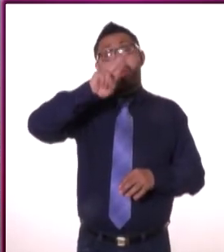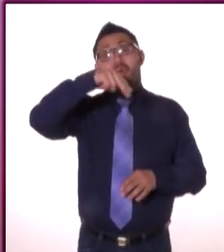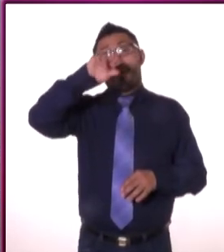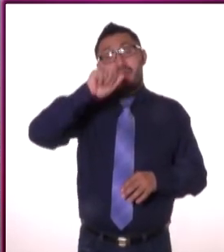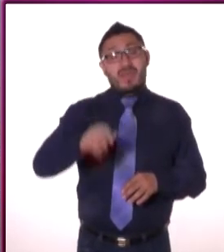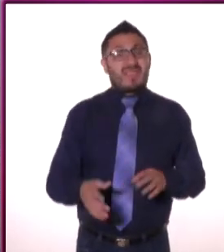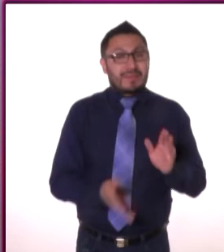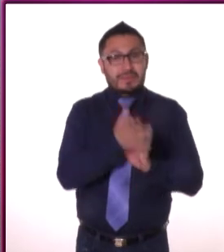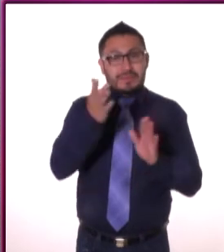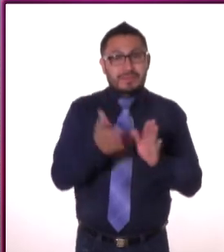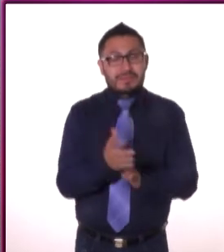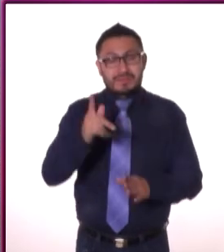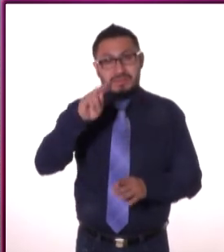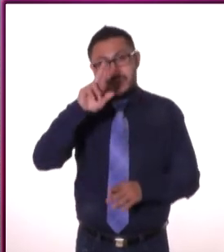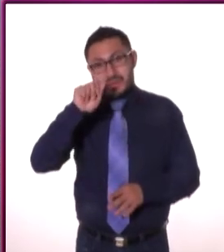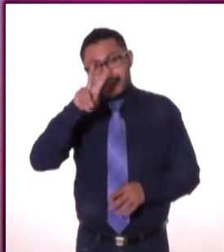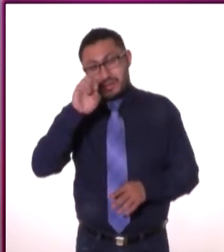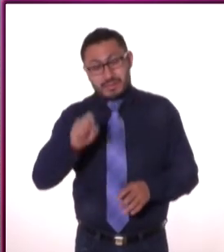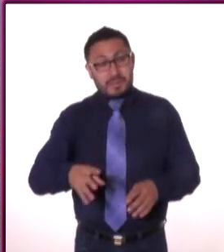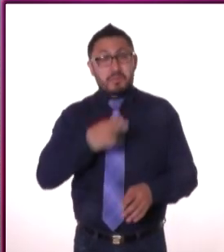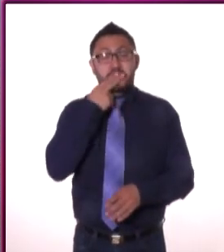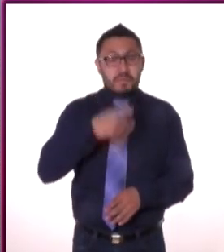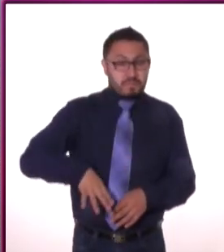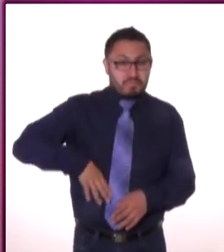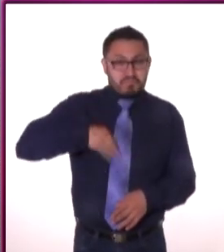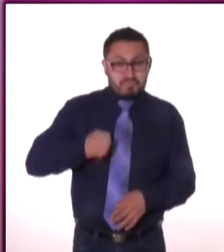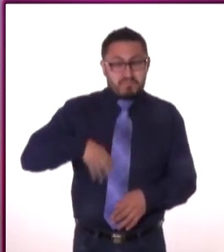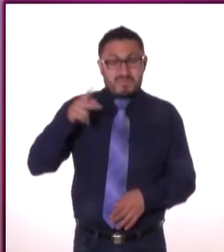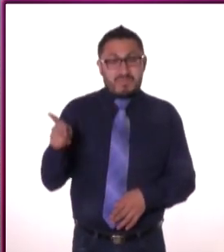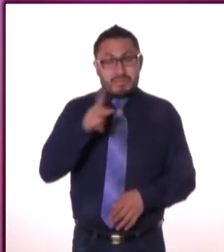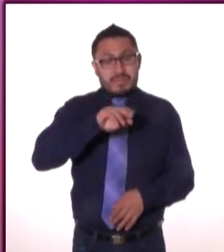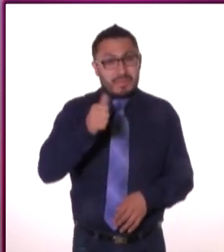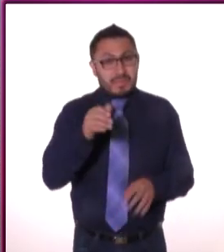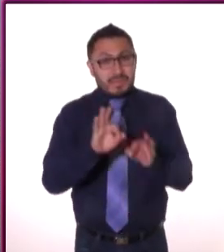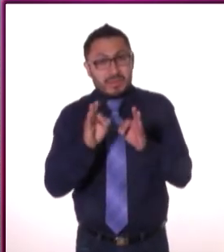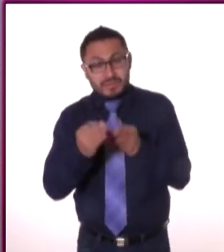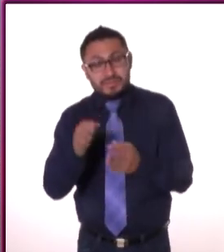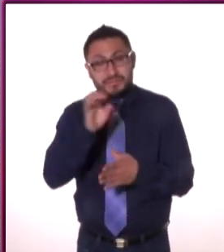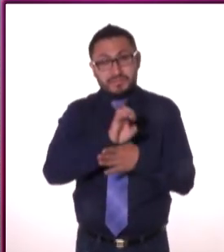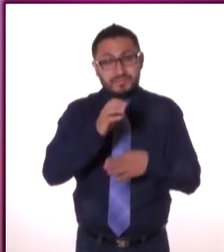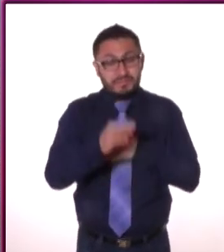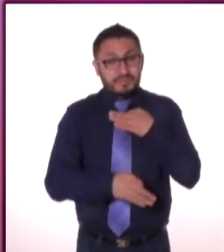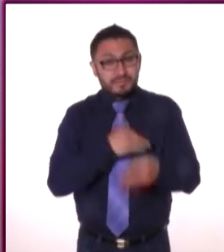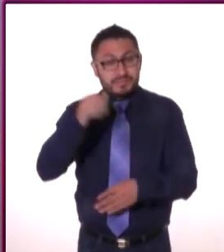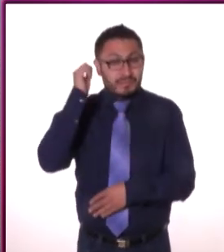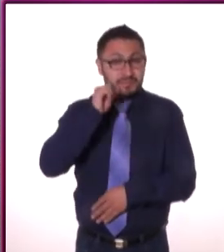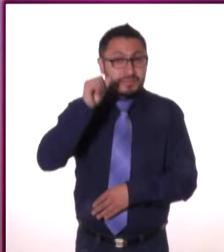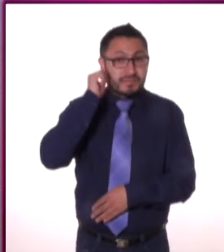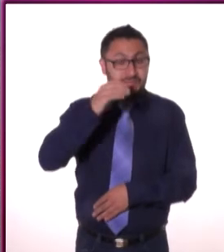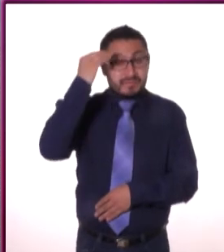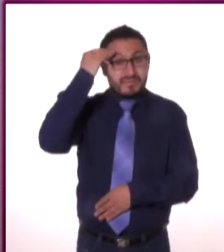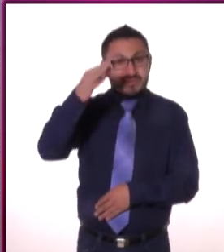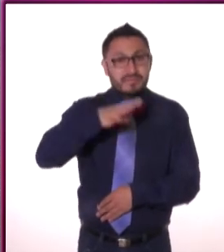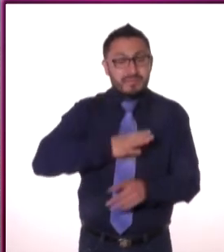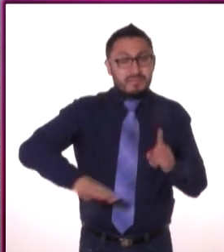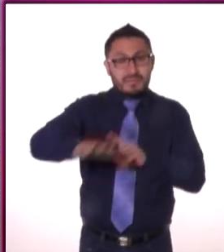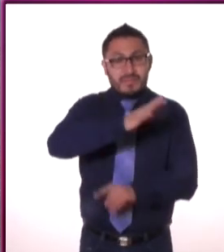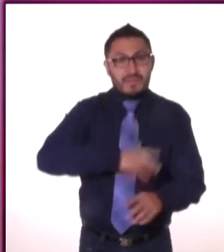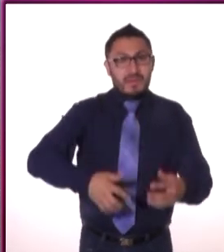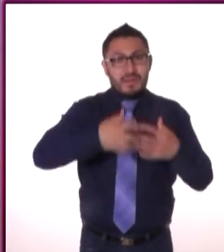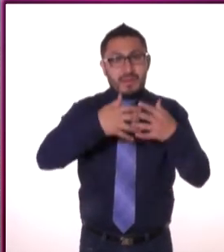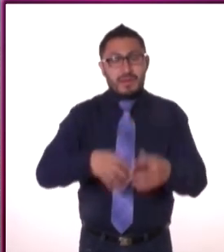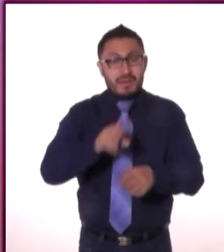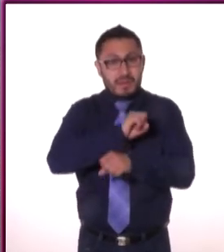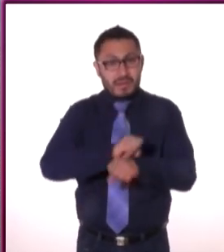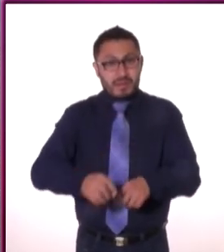como decía, en la construcción las traves funcionan los esfuerzos parecido a como lo hace una palanca. Entonces todo el tiempo estamos rodeados de